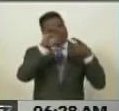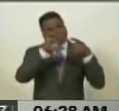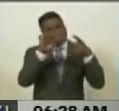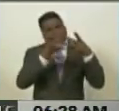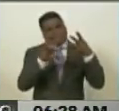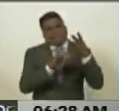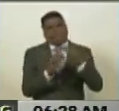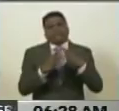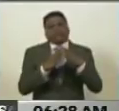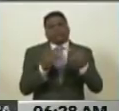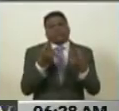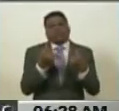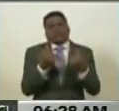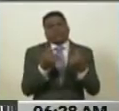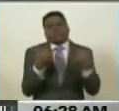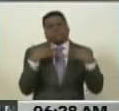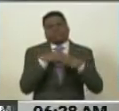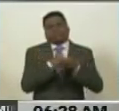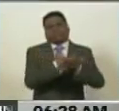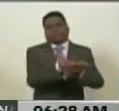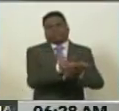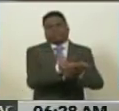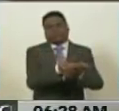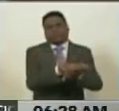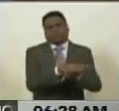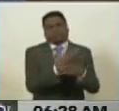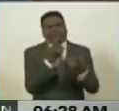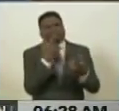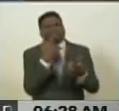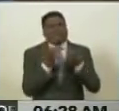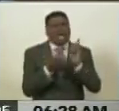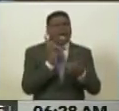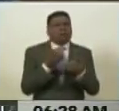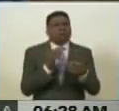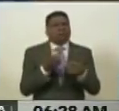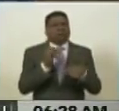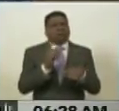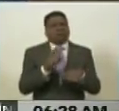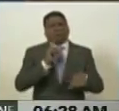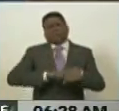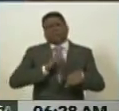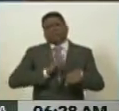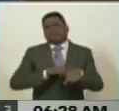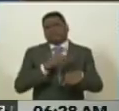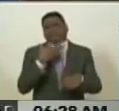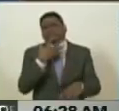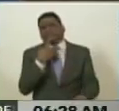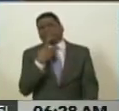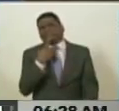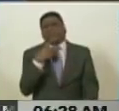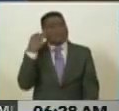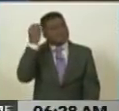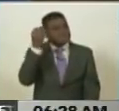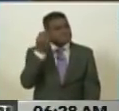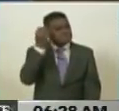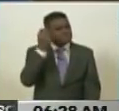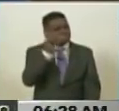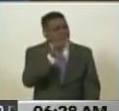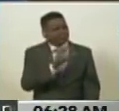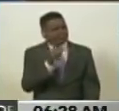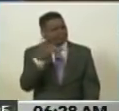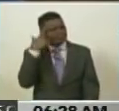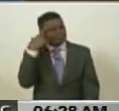la economía se están entremezclando, digamos, demasiado en los últimos en los últimos tiempos y lo que la gente dice en la calle